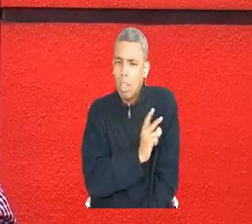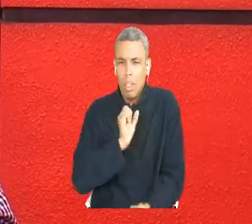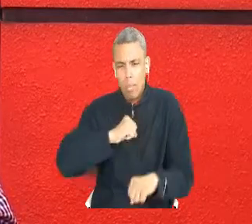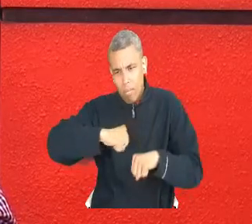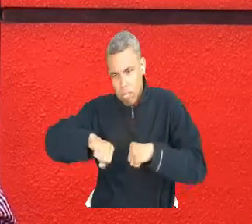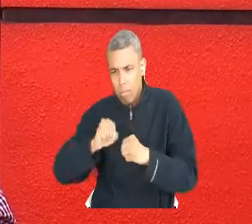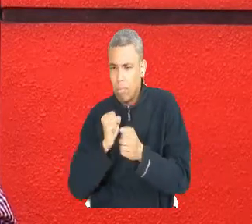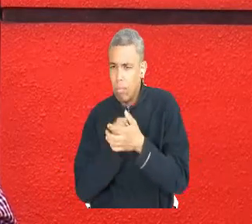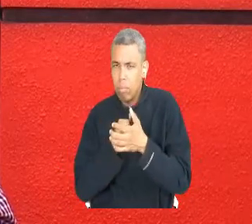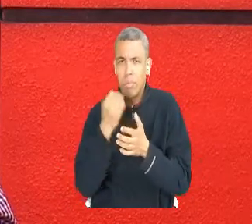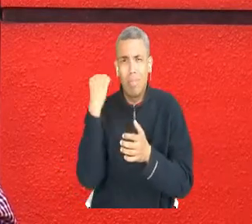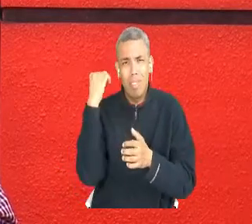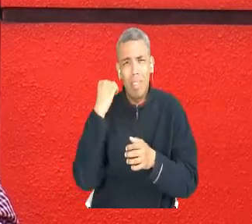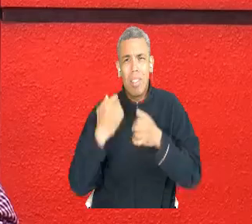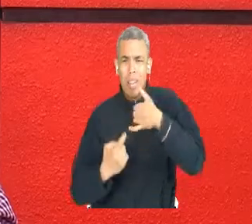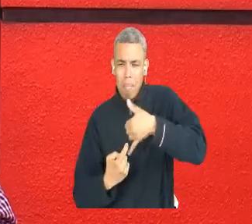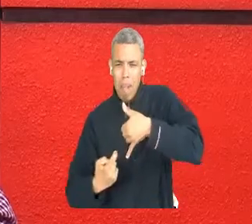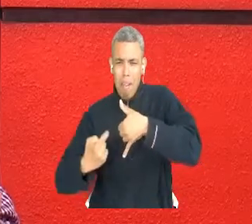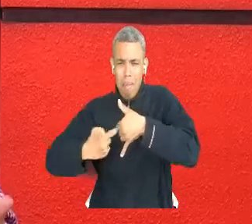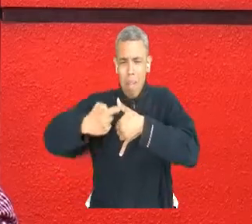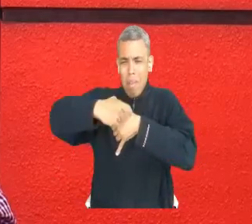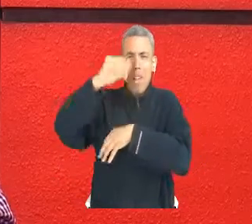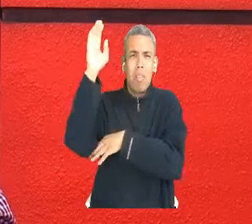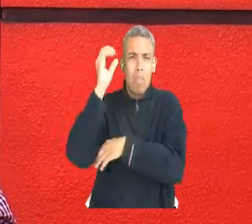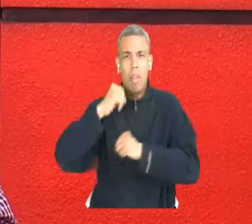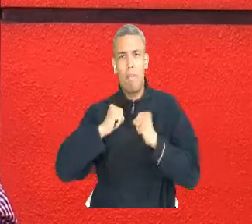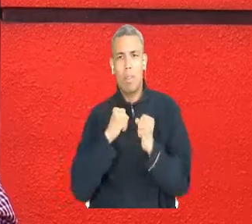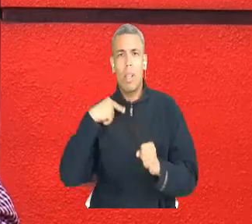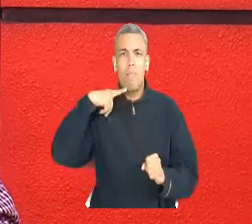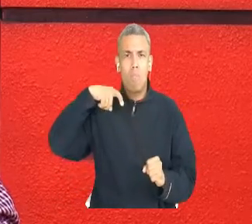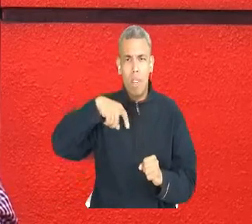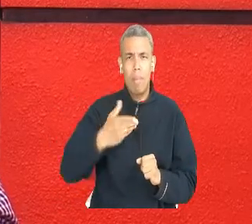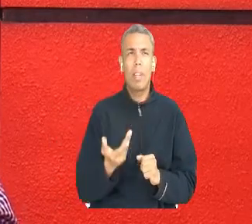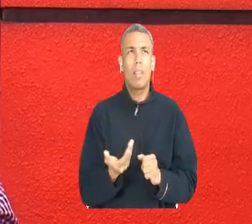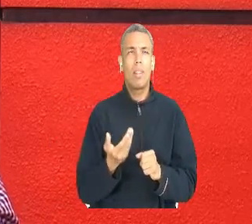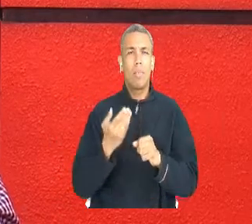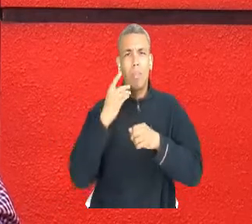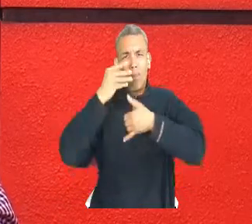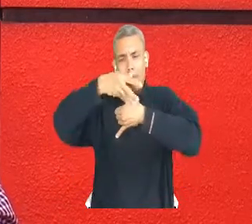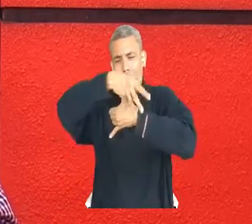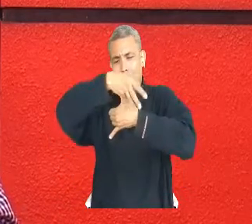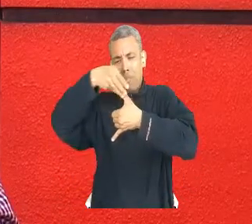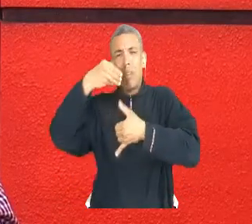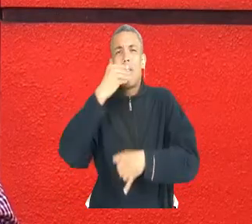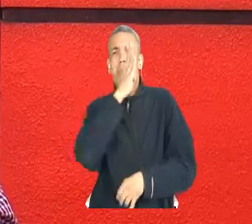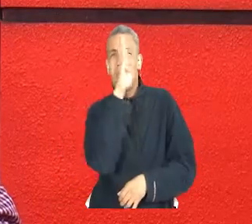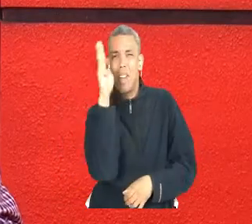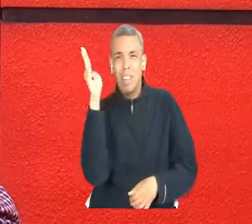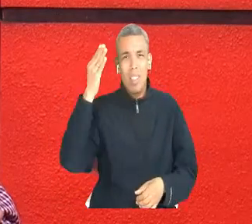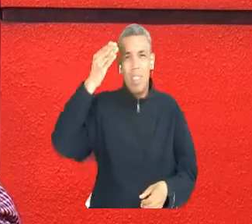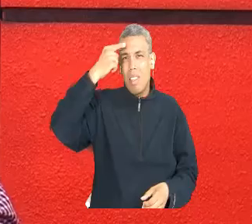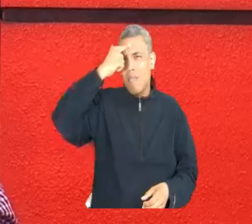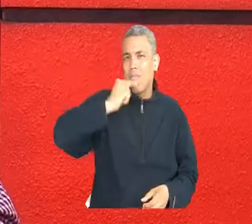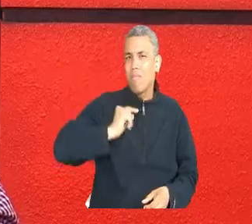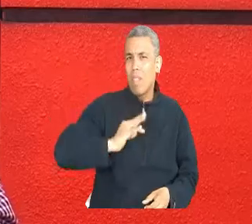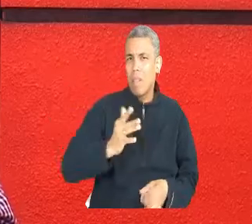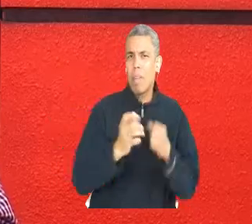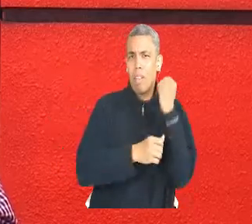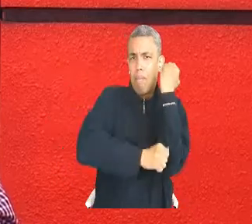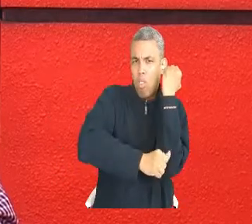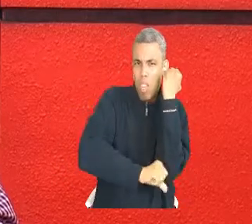cadenas en diferentes hoteles en bogotá bucaramanga en la costa estado en barranquilla en santa marta en boyacá